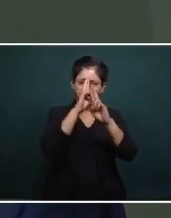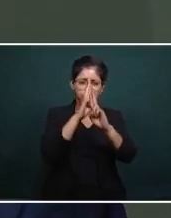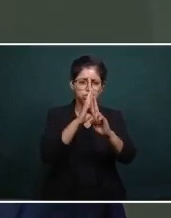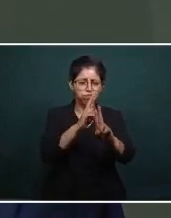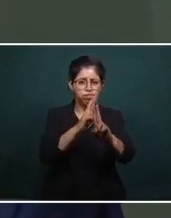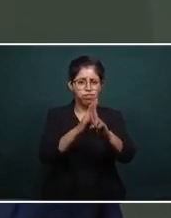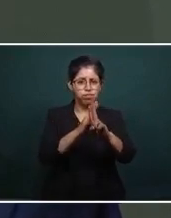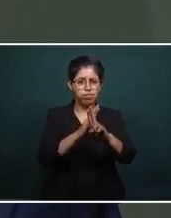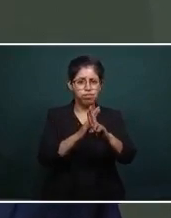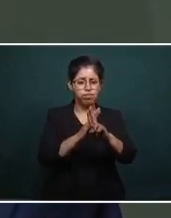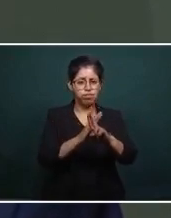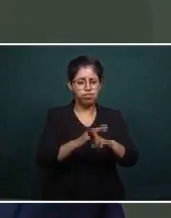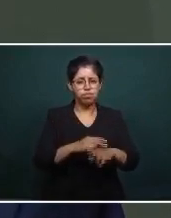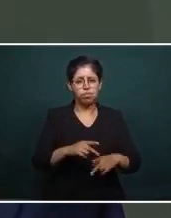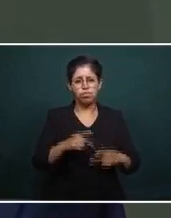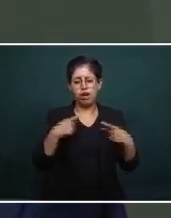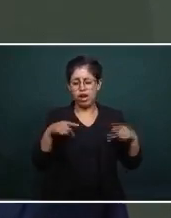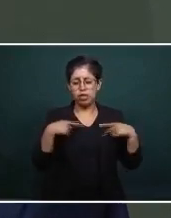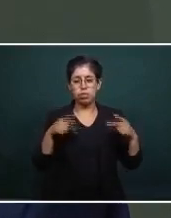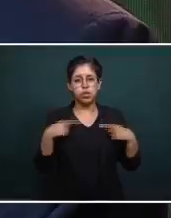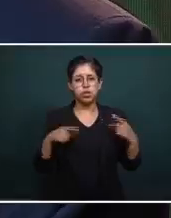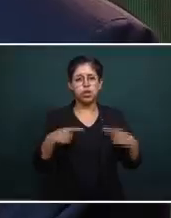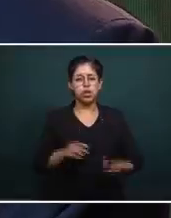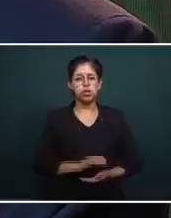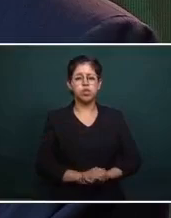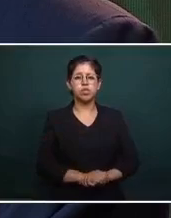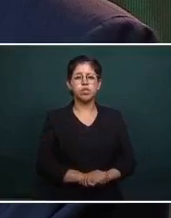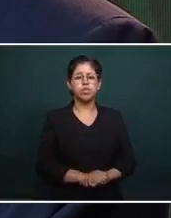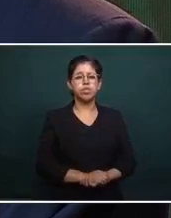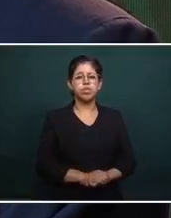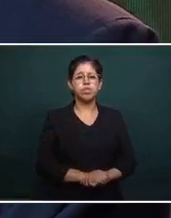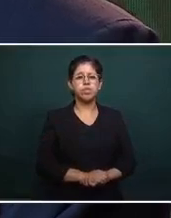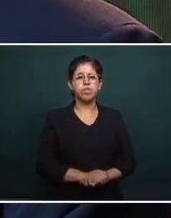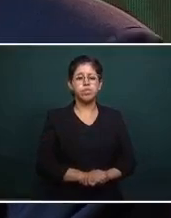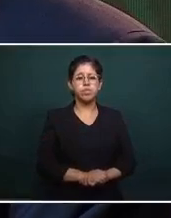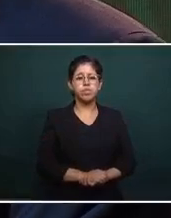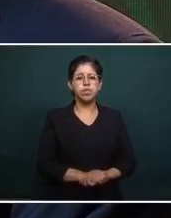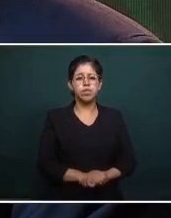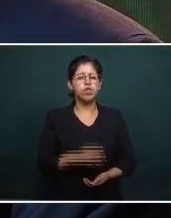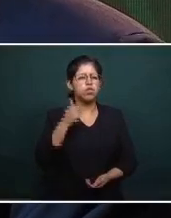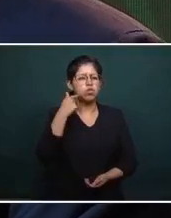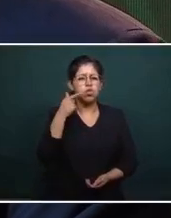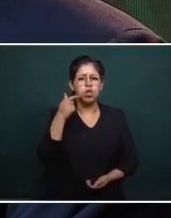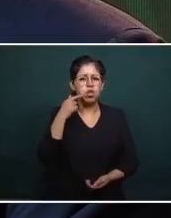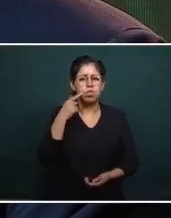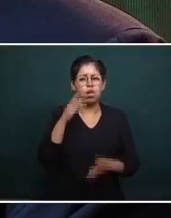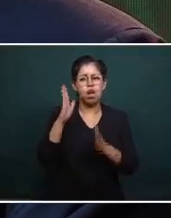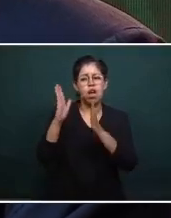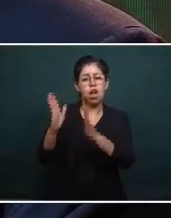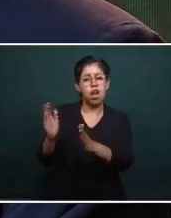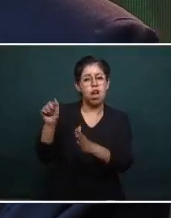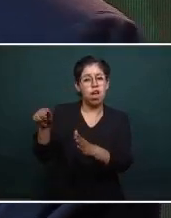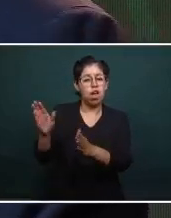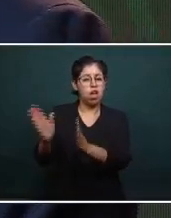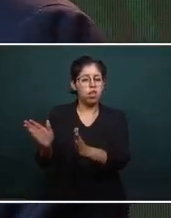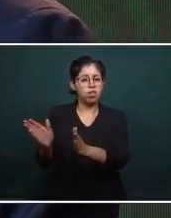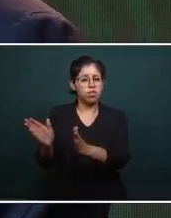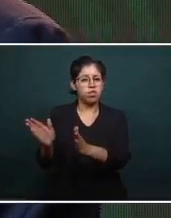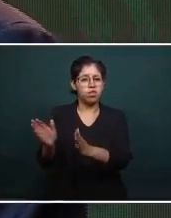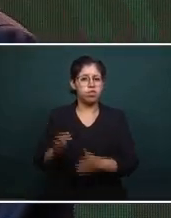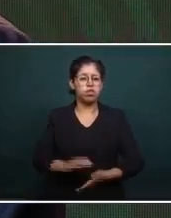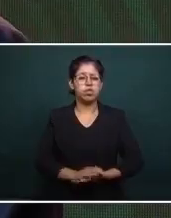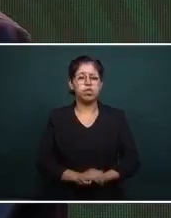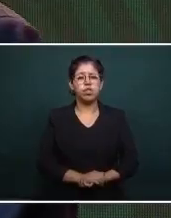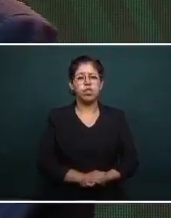humanitarios en nuestra relación. No quiero personalizar, es decir, no